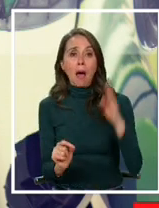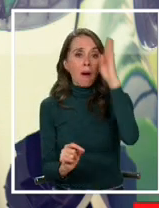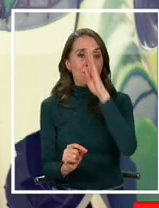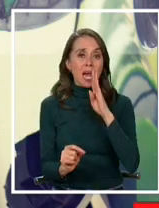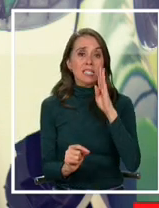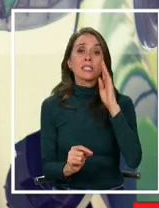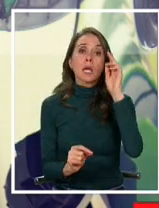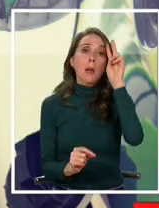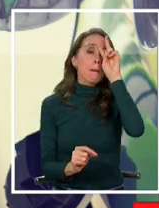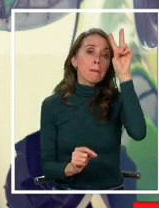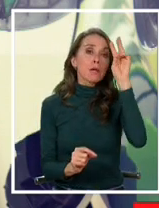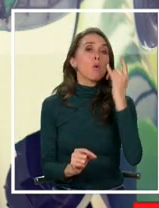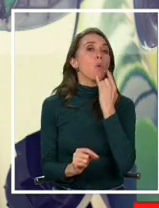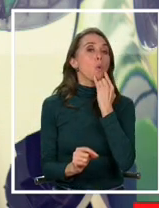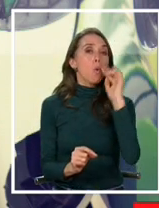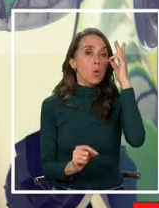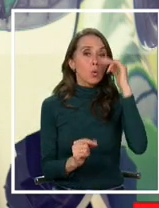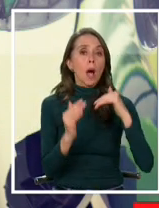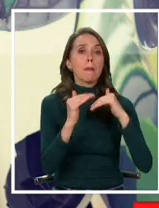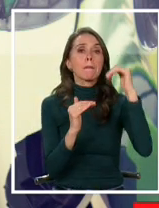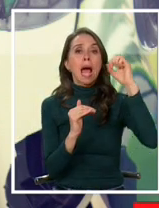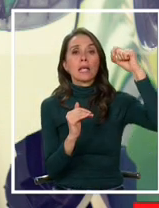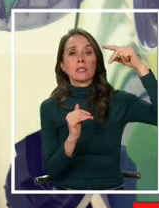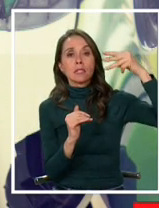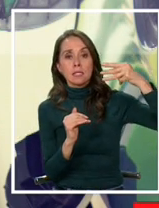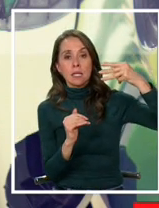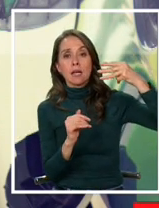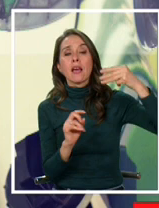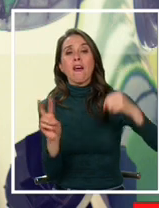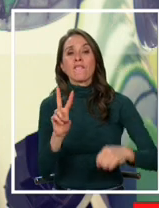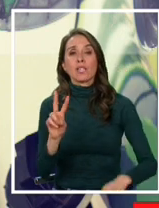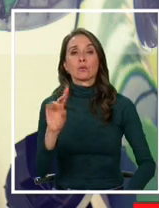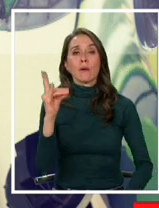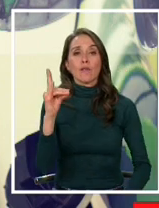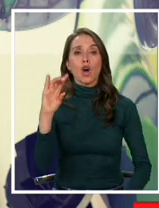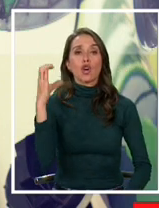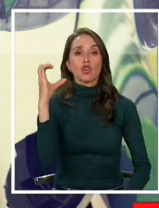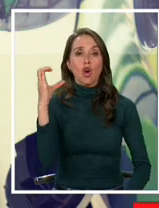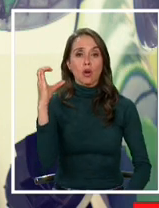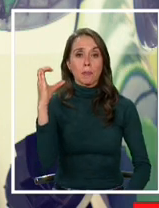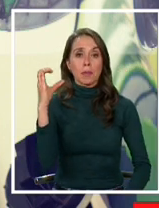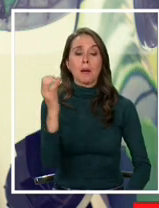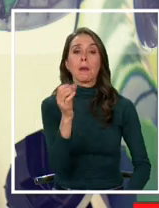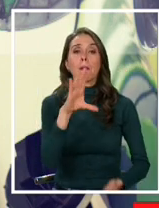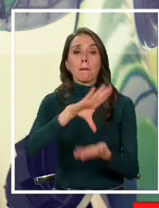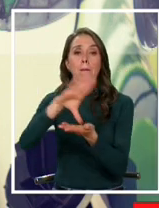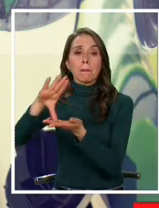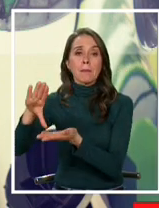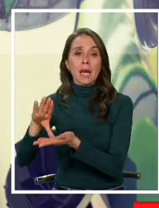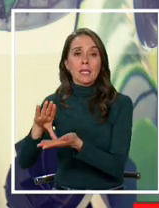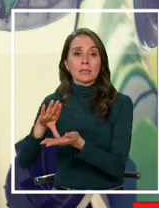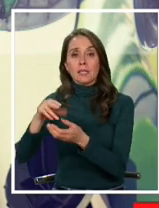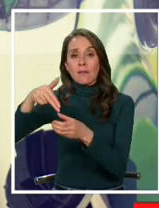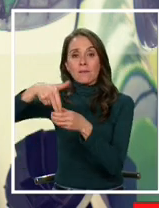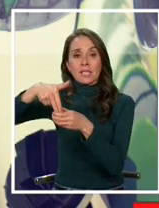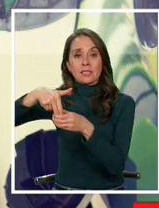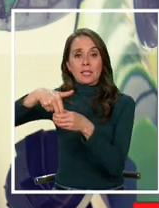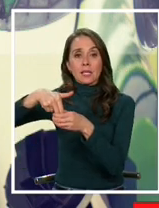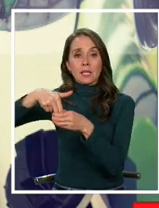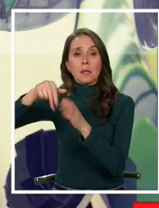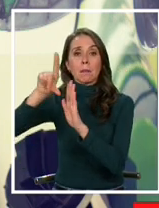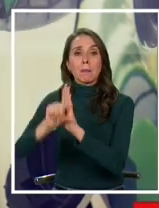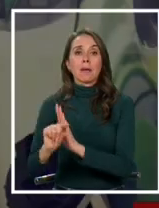Perú y Uruguay no superan en un sondeo donde Venezuela Bolivia y Colombia son los países con la gasolina